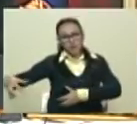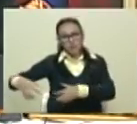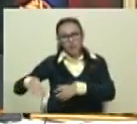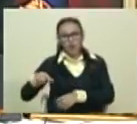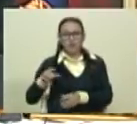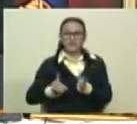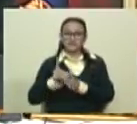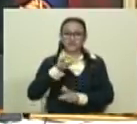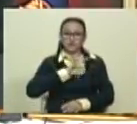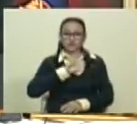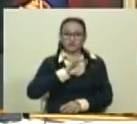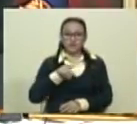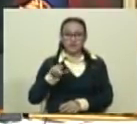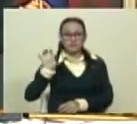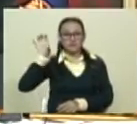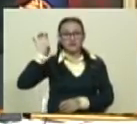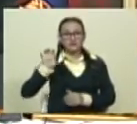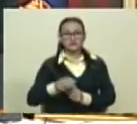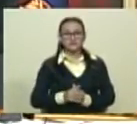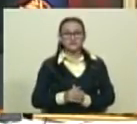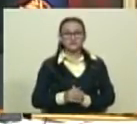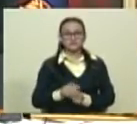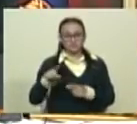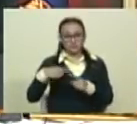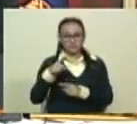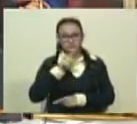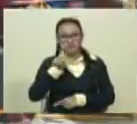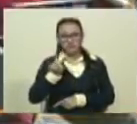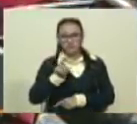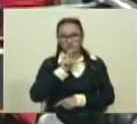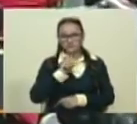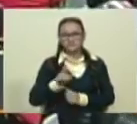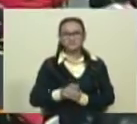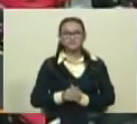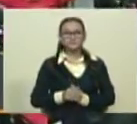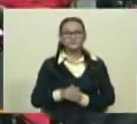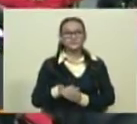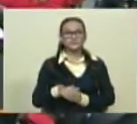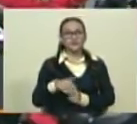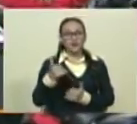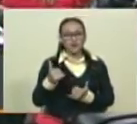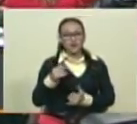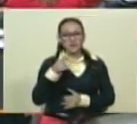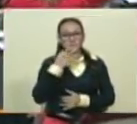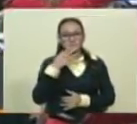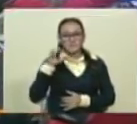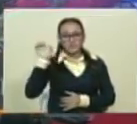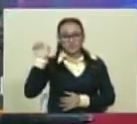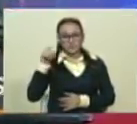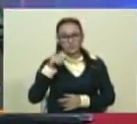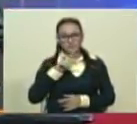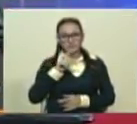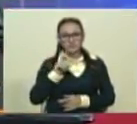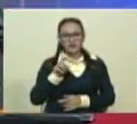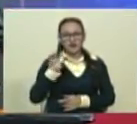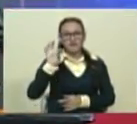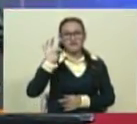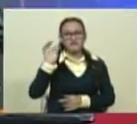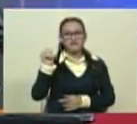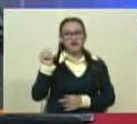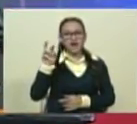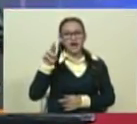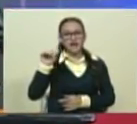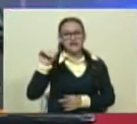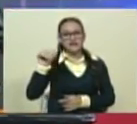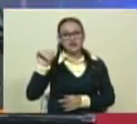social del país. Ahora, acá en el Salón Ayacucho, señor presidente, tiene la palabra la colega Fania Rodríguez,